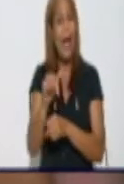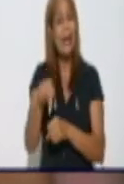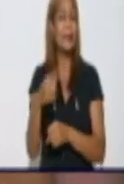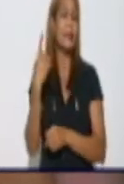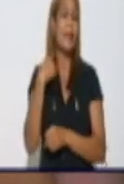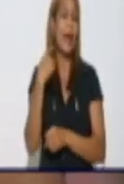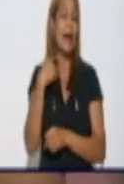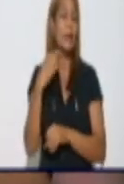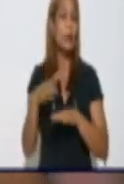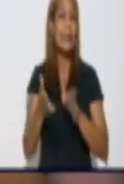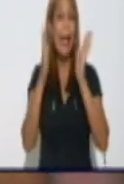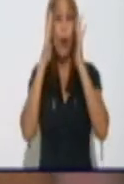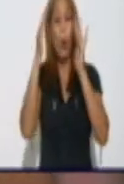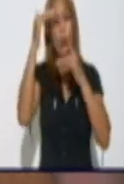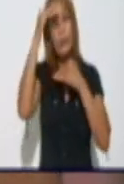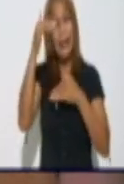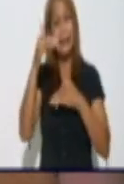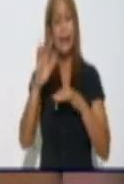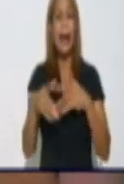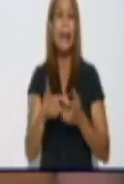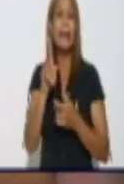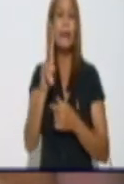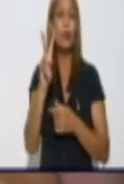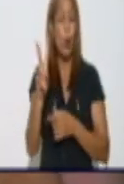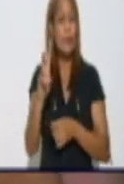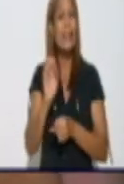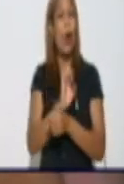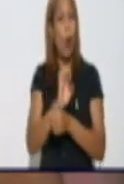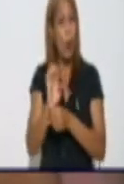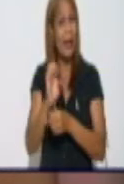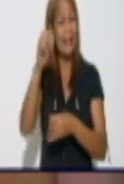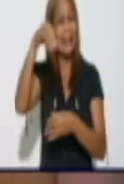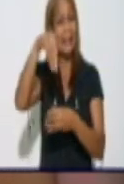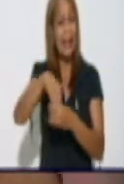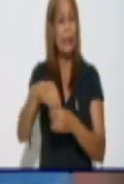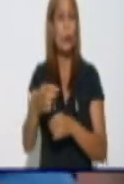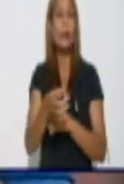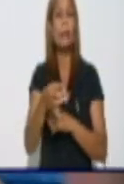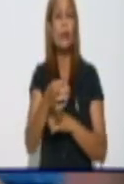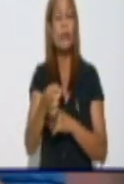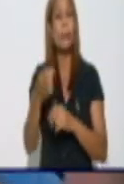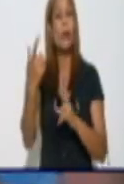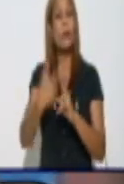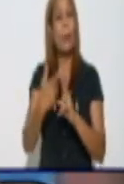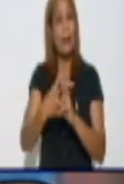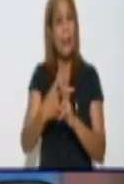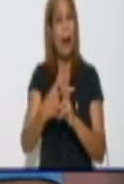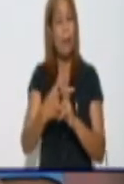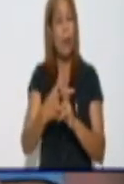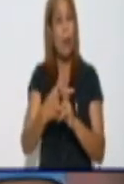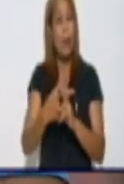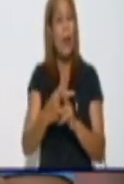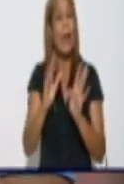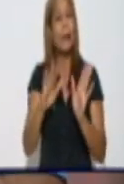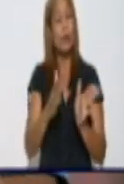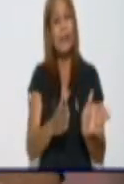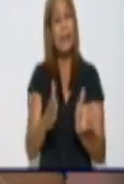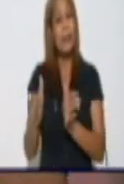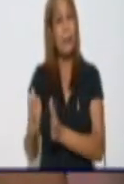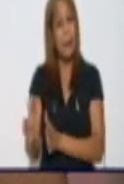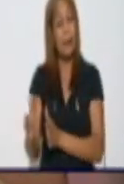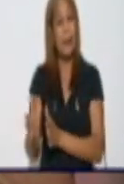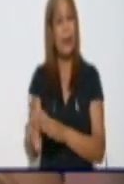fundamentalmente en 12 obras que están dentro de Bayamo, que fundamentalmente se divide en lo que es las redes de abasto y